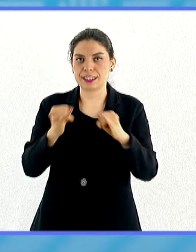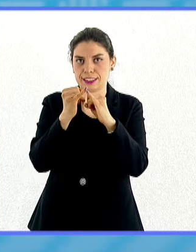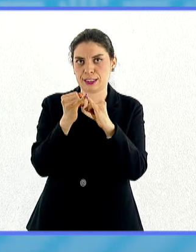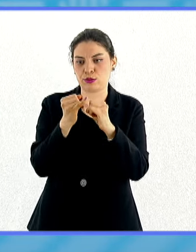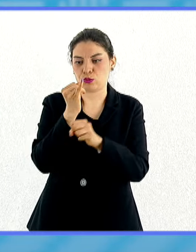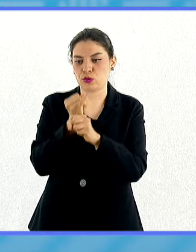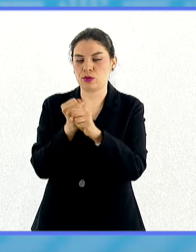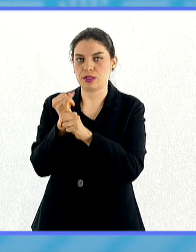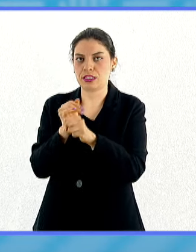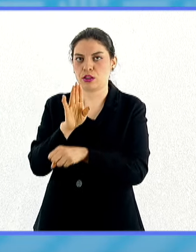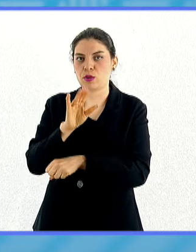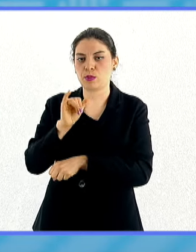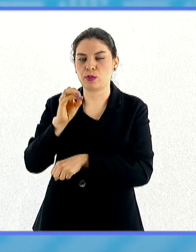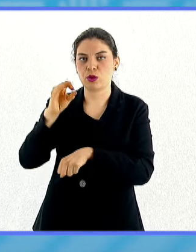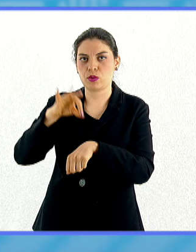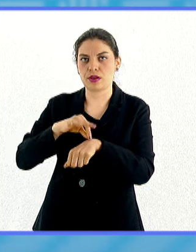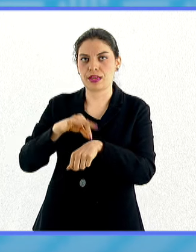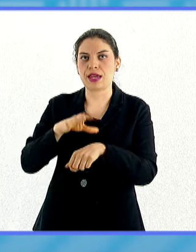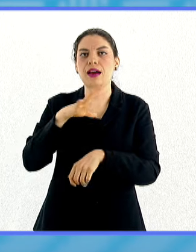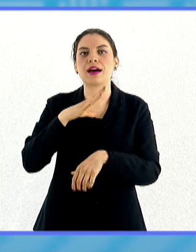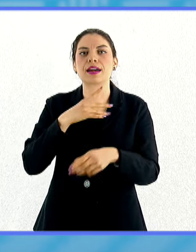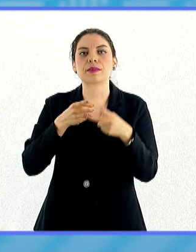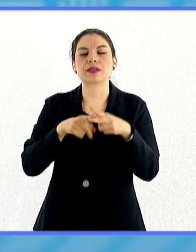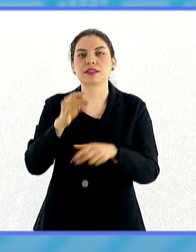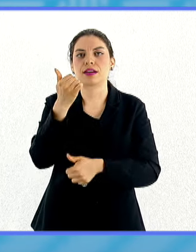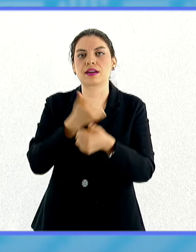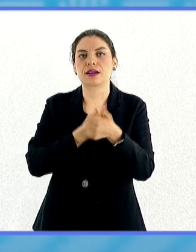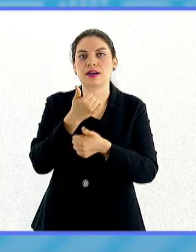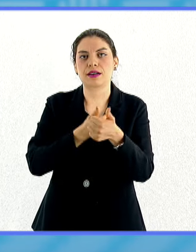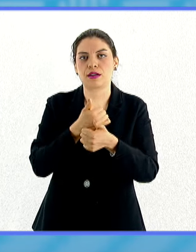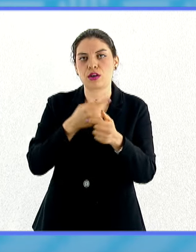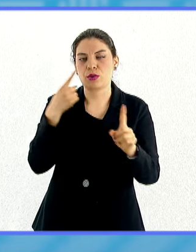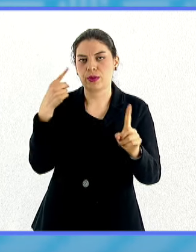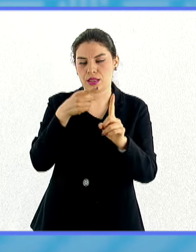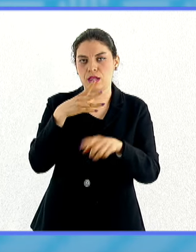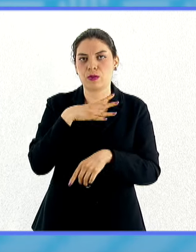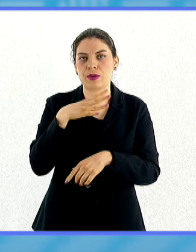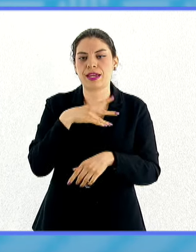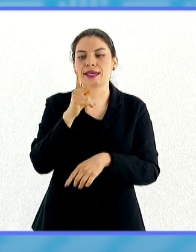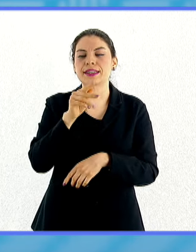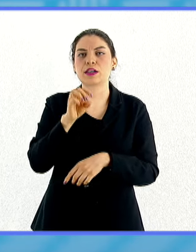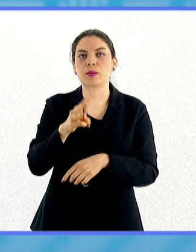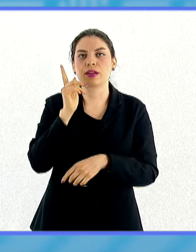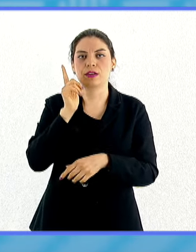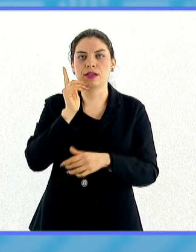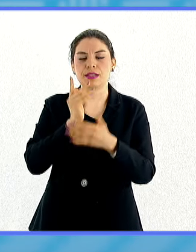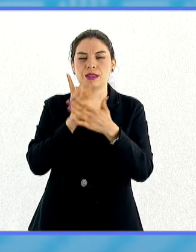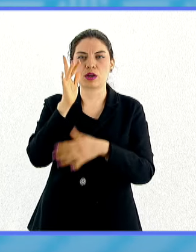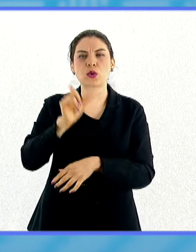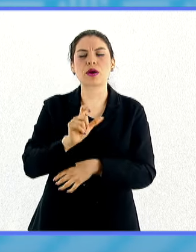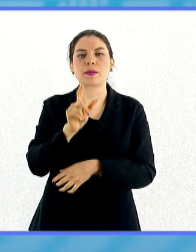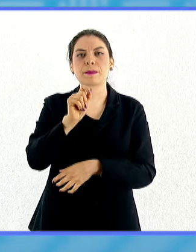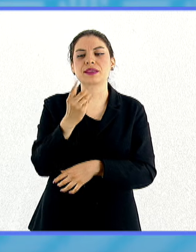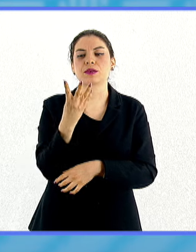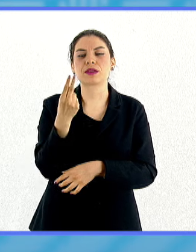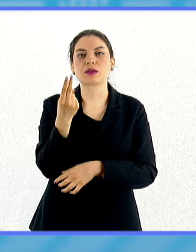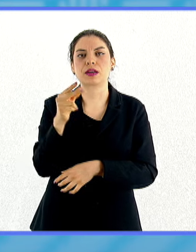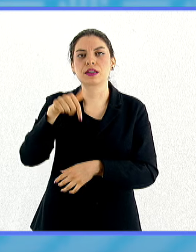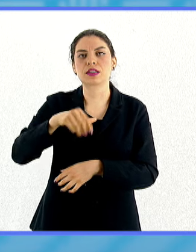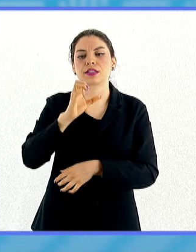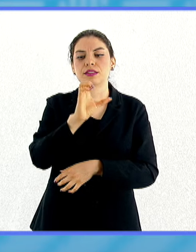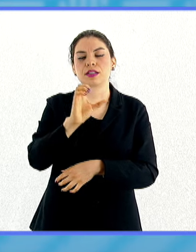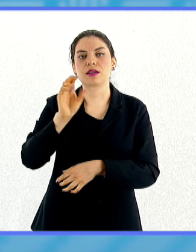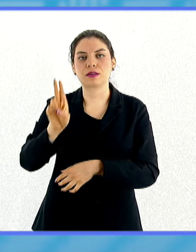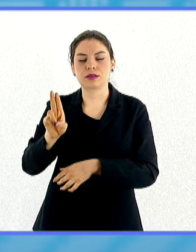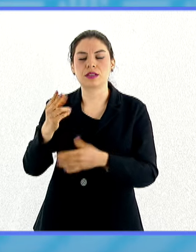Biomédicas, porque organiza la carrera con causa Kilómetros de Esperanza. Se llevará a cabo este domingo 24 de noviembre aquí en Ciudad